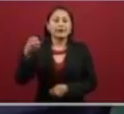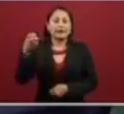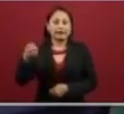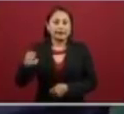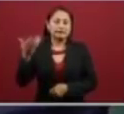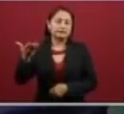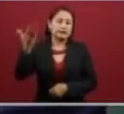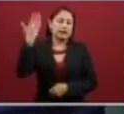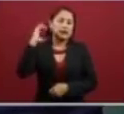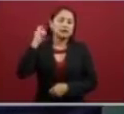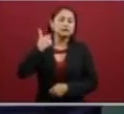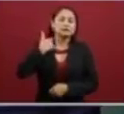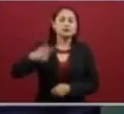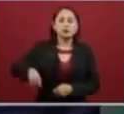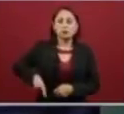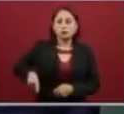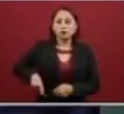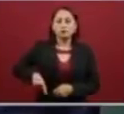anteriores.